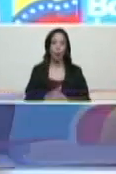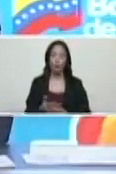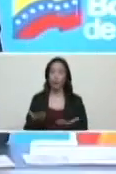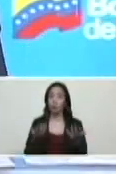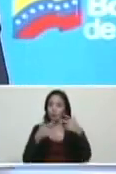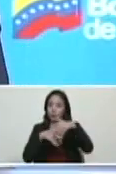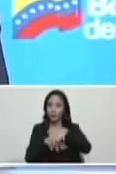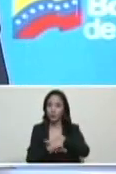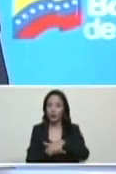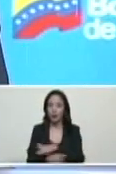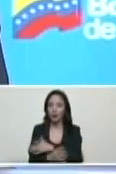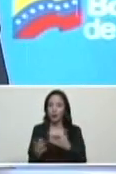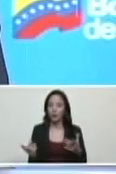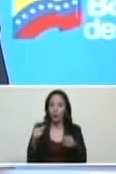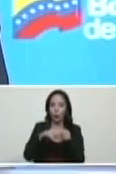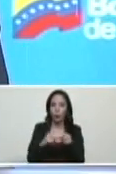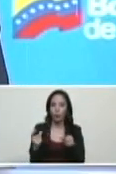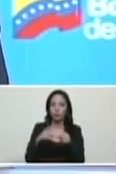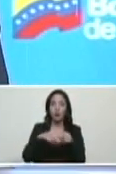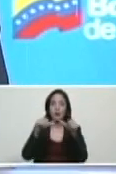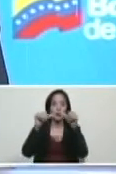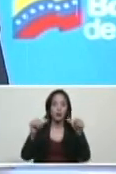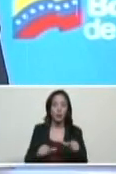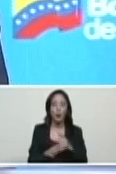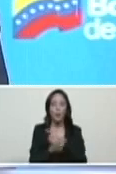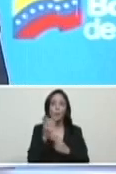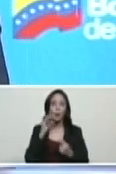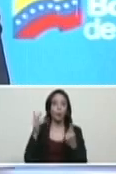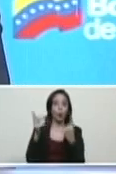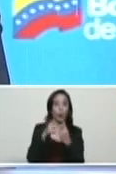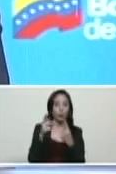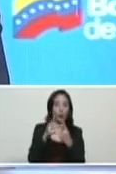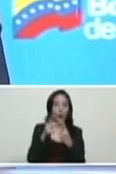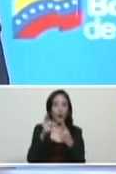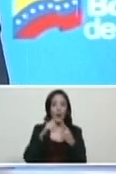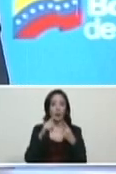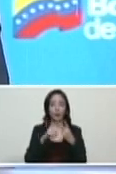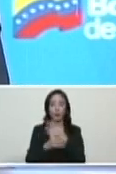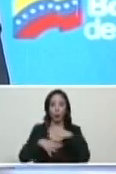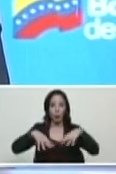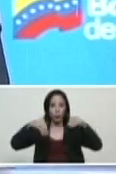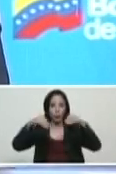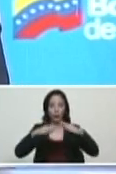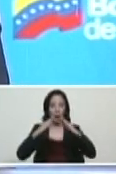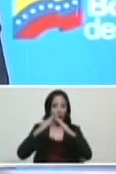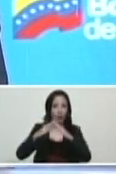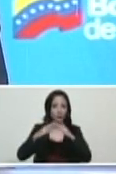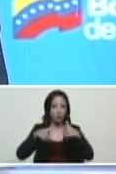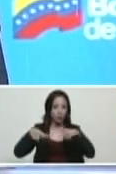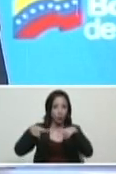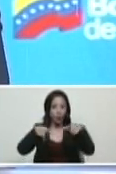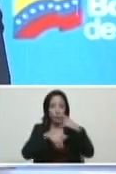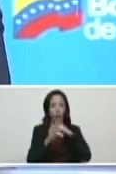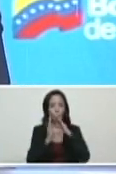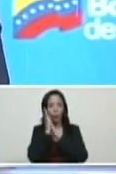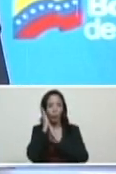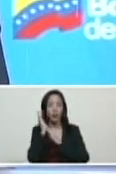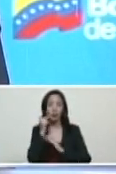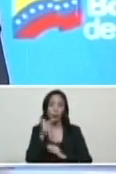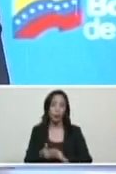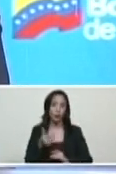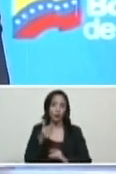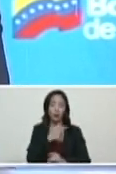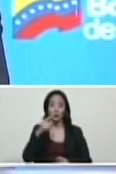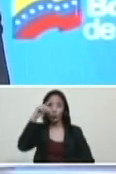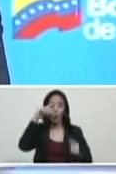integrando todos los sistemas de hoteles, posadas, lugares turísticos, porque es uno de los elementos